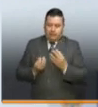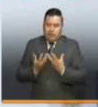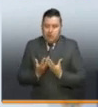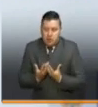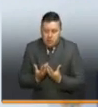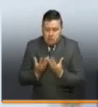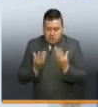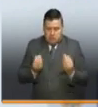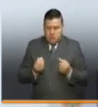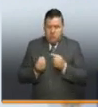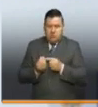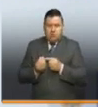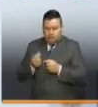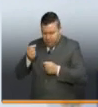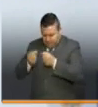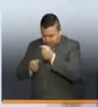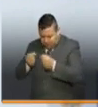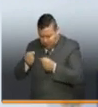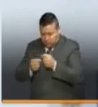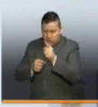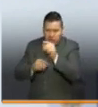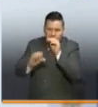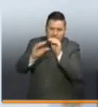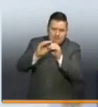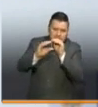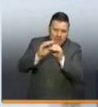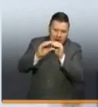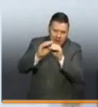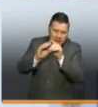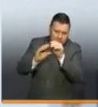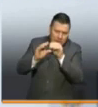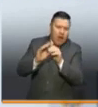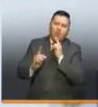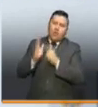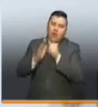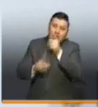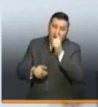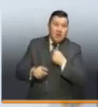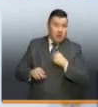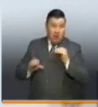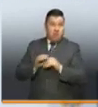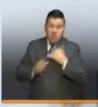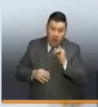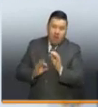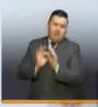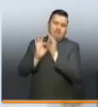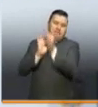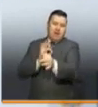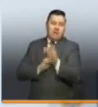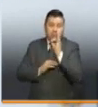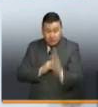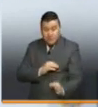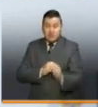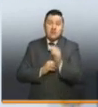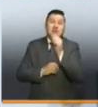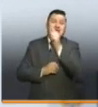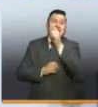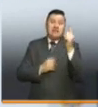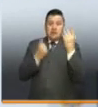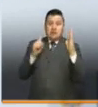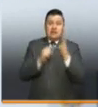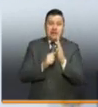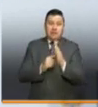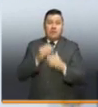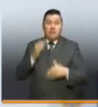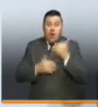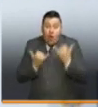productos financieros cuentas de ahorros que van a recibir directamente en sus bancos la transferencia de 160 mil pesos eso